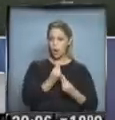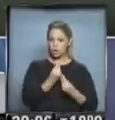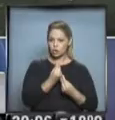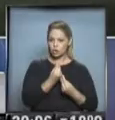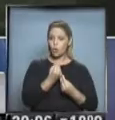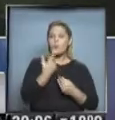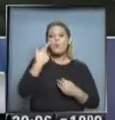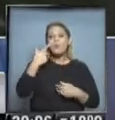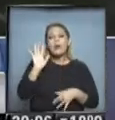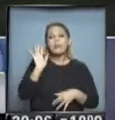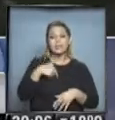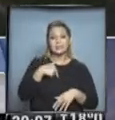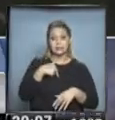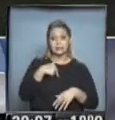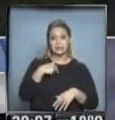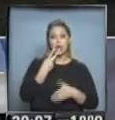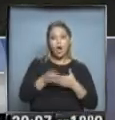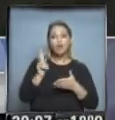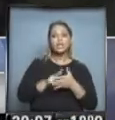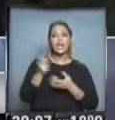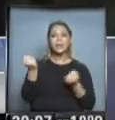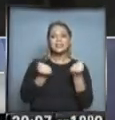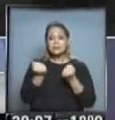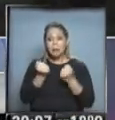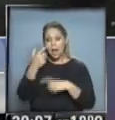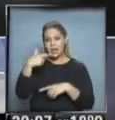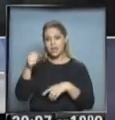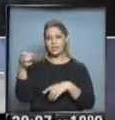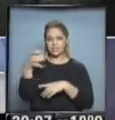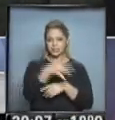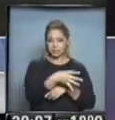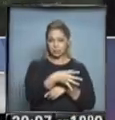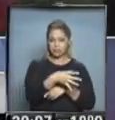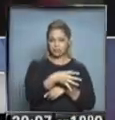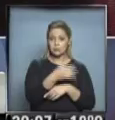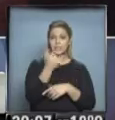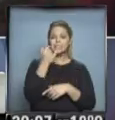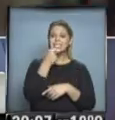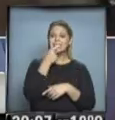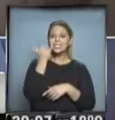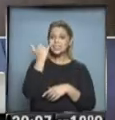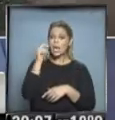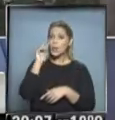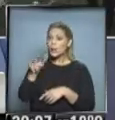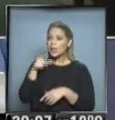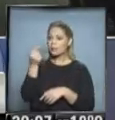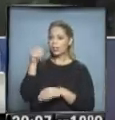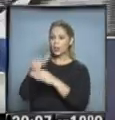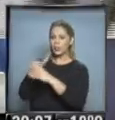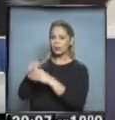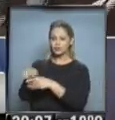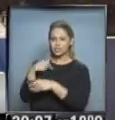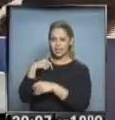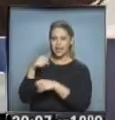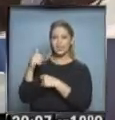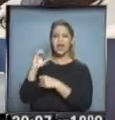llegar a volver a conducir los distintos trenes una vez que vean el dinero depositado en